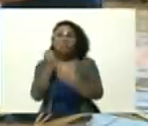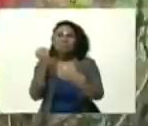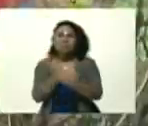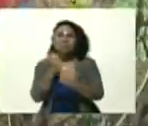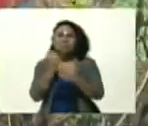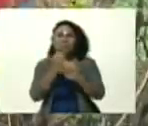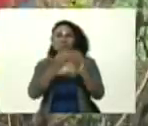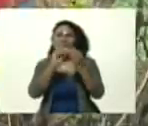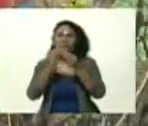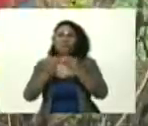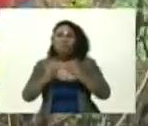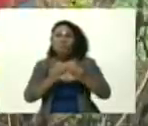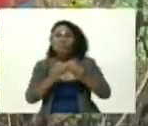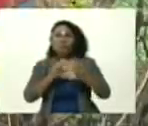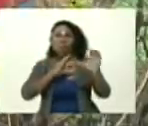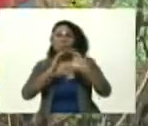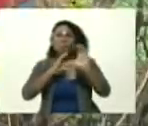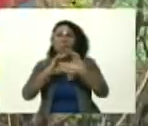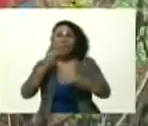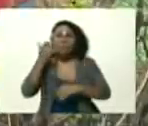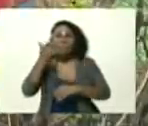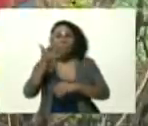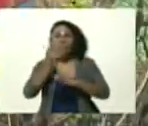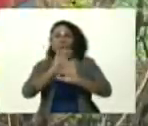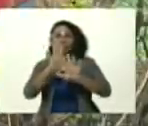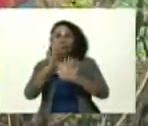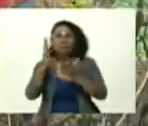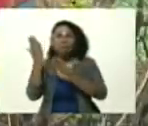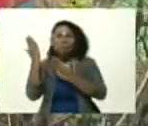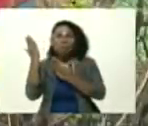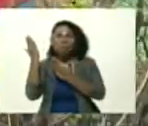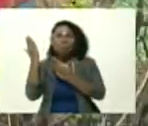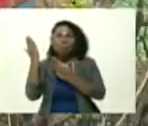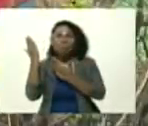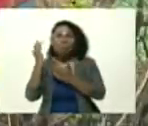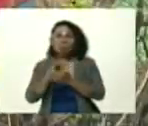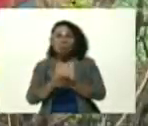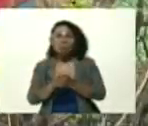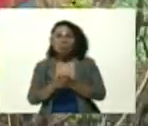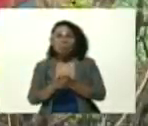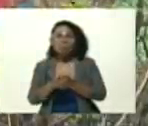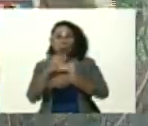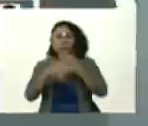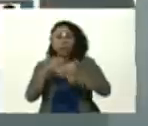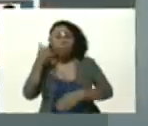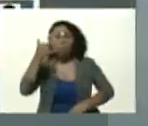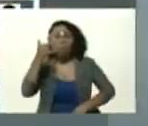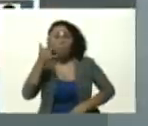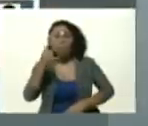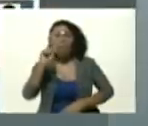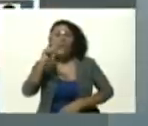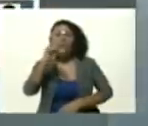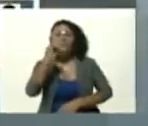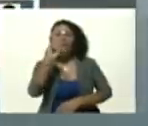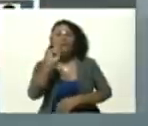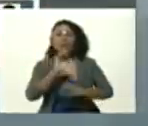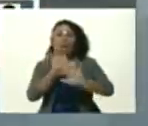ha recobrado comunicación telefónica. Bueno, si han recobrado, Luis José, te estamos